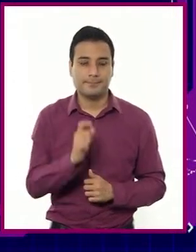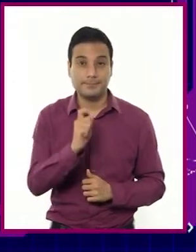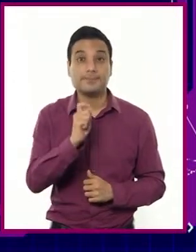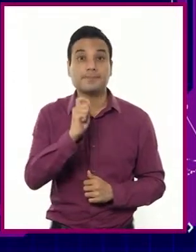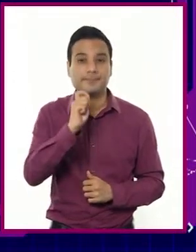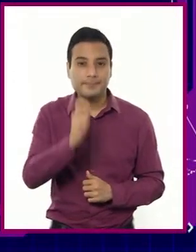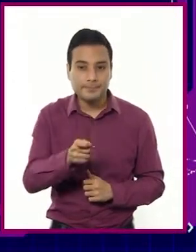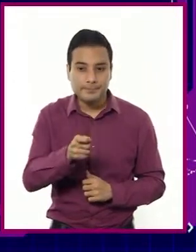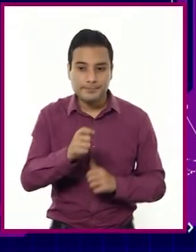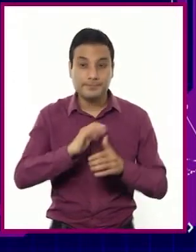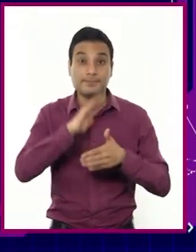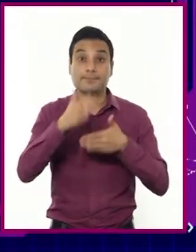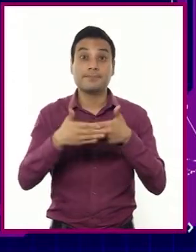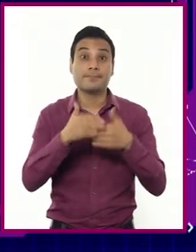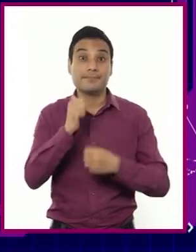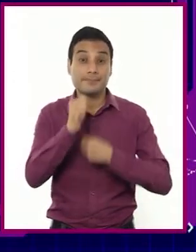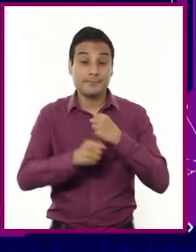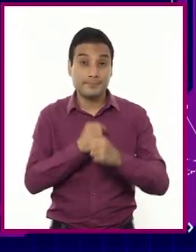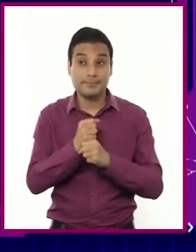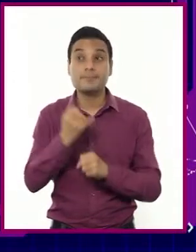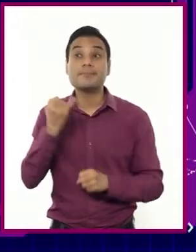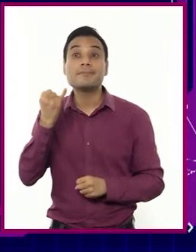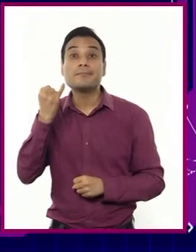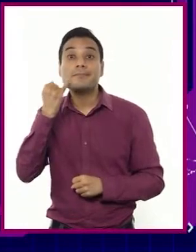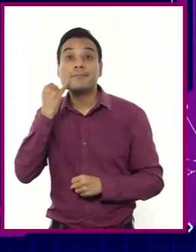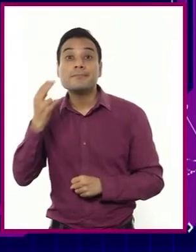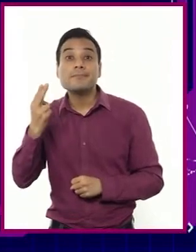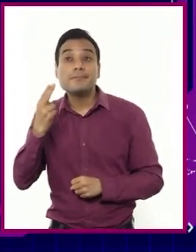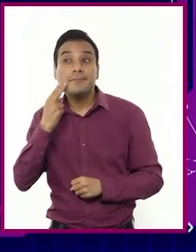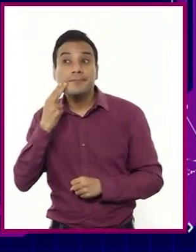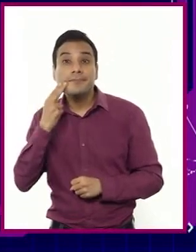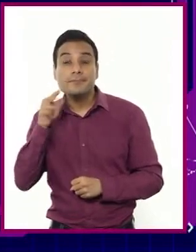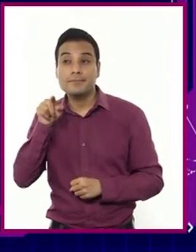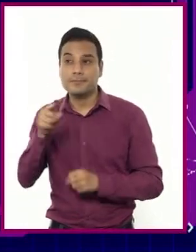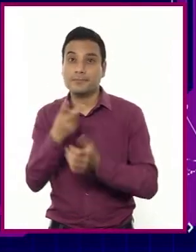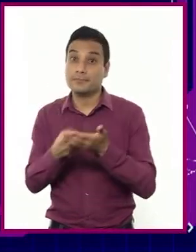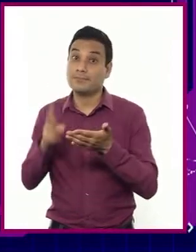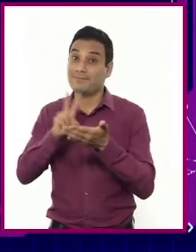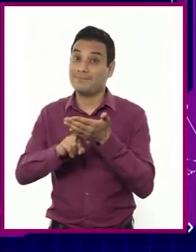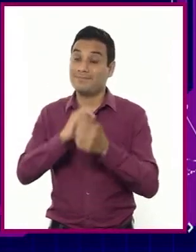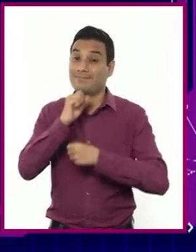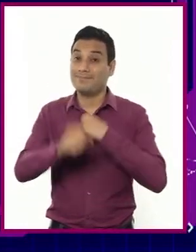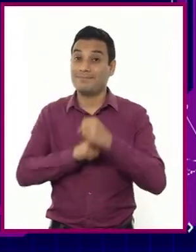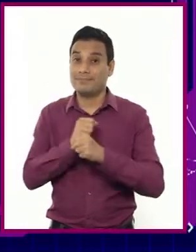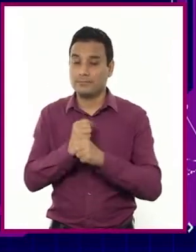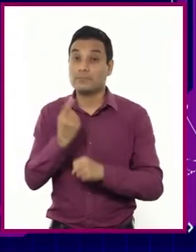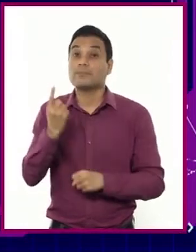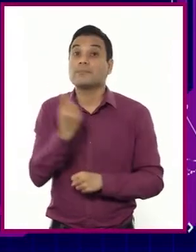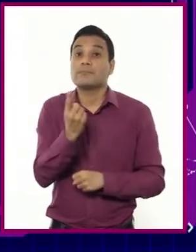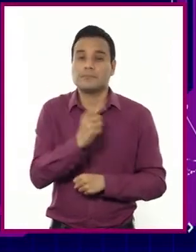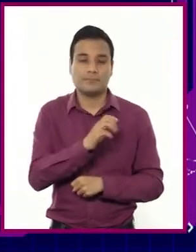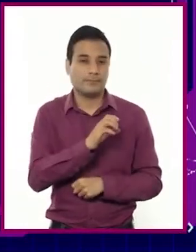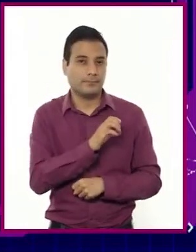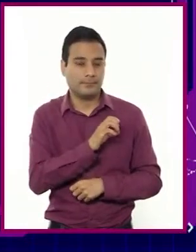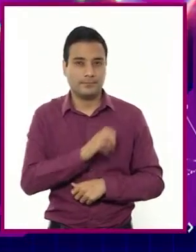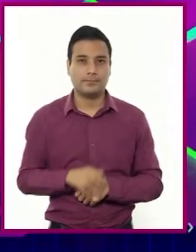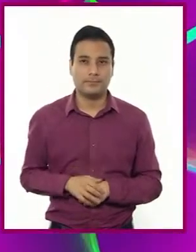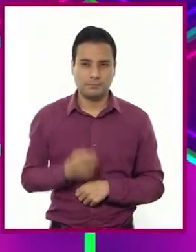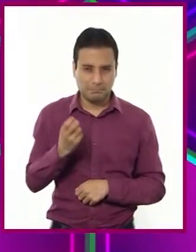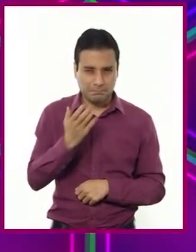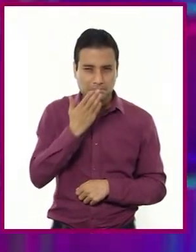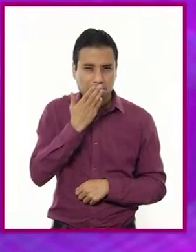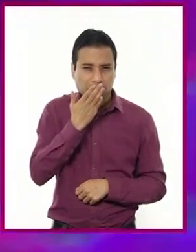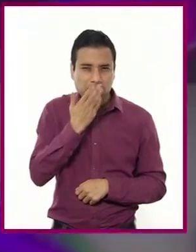6 años Juan tendrá el doble de edad que tendrá Carlos. En casa, comprueben la solución de la